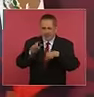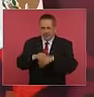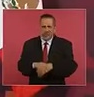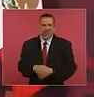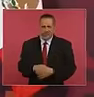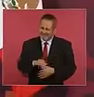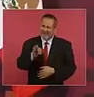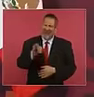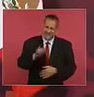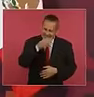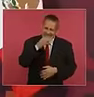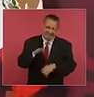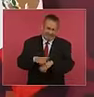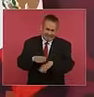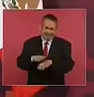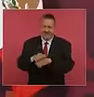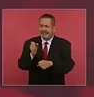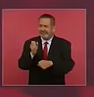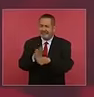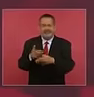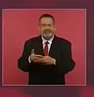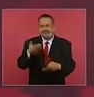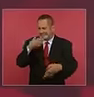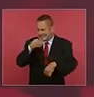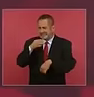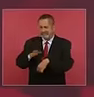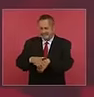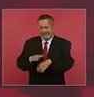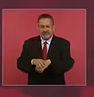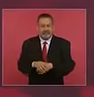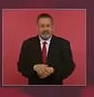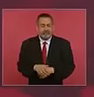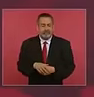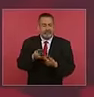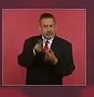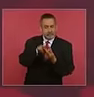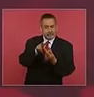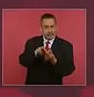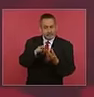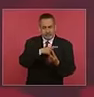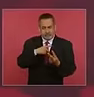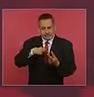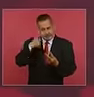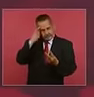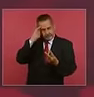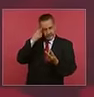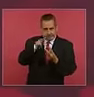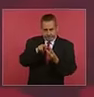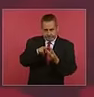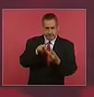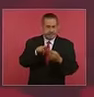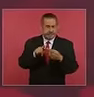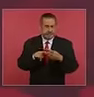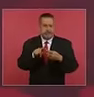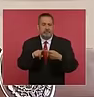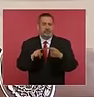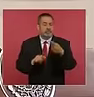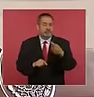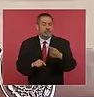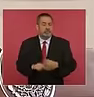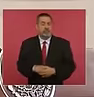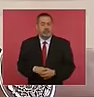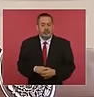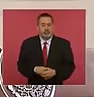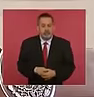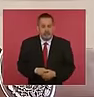población primero dijo que fue porque OTI se intensificó de forma extraordinariamente veloz hoy le cambió la versión y dijo